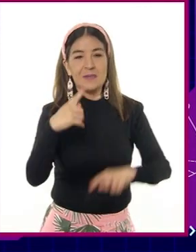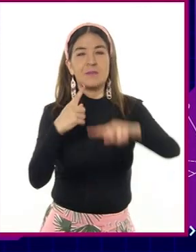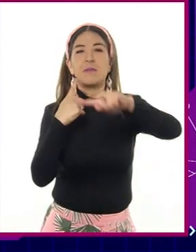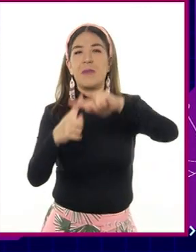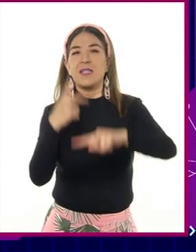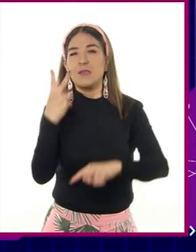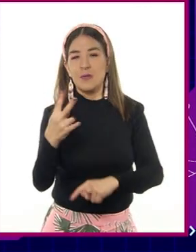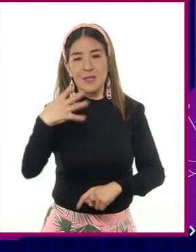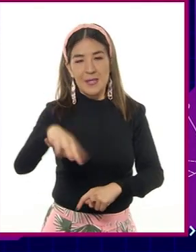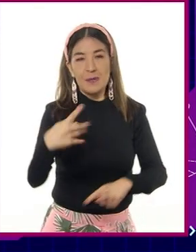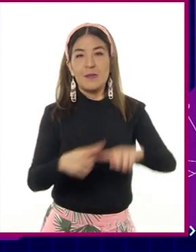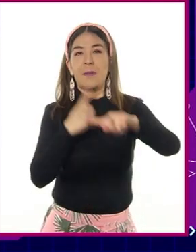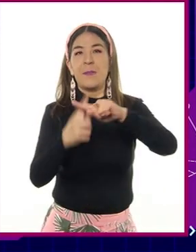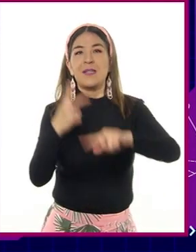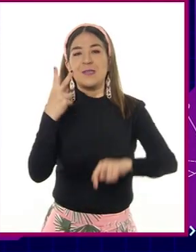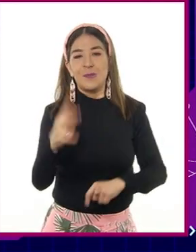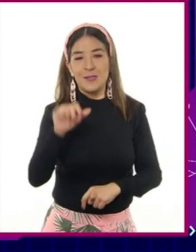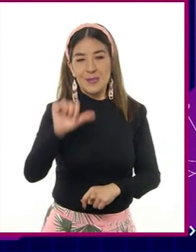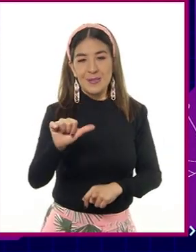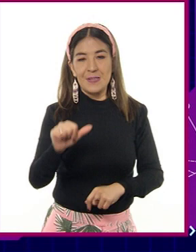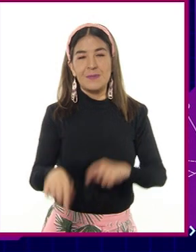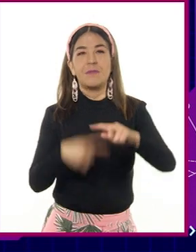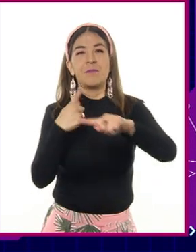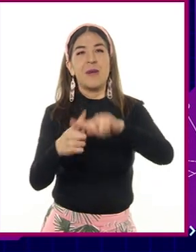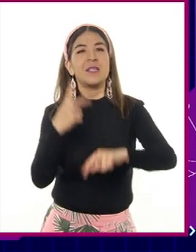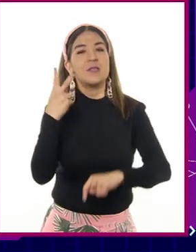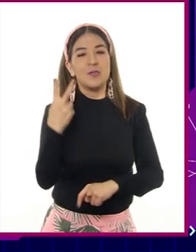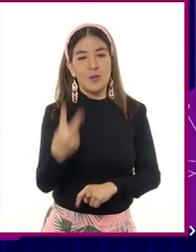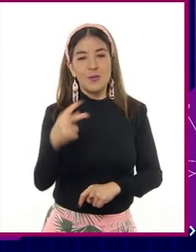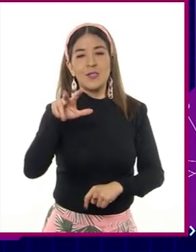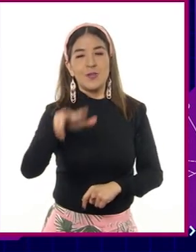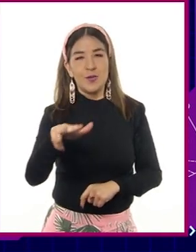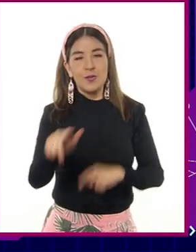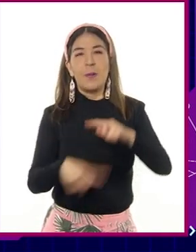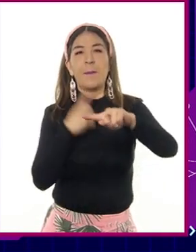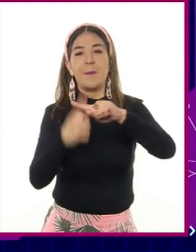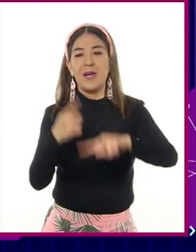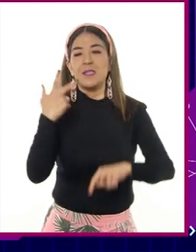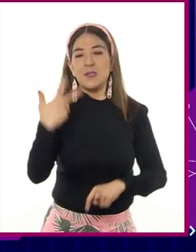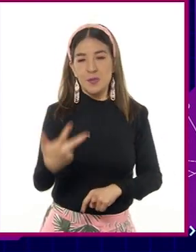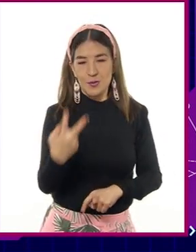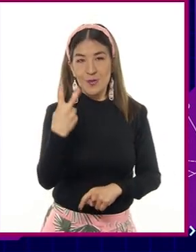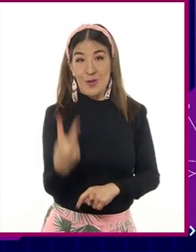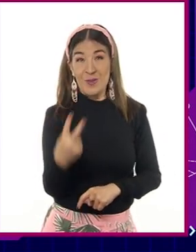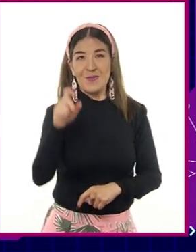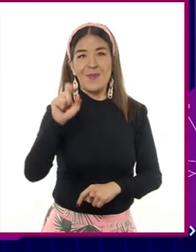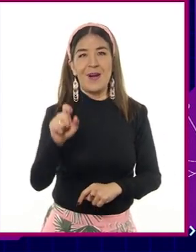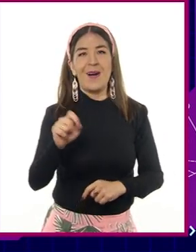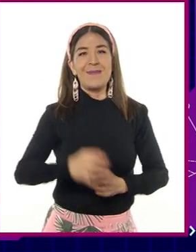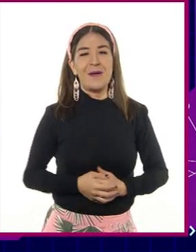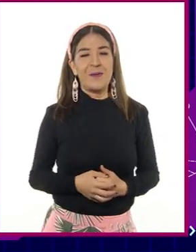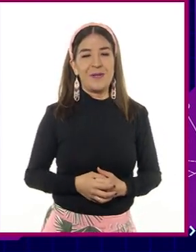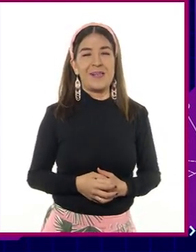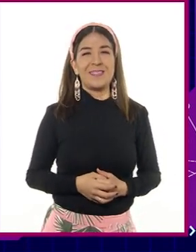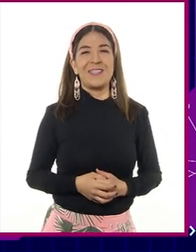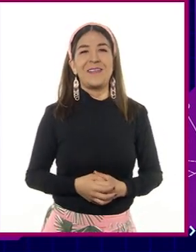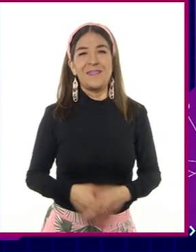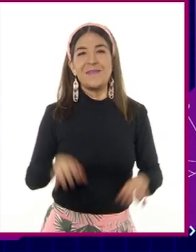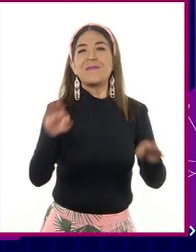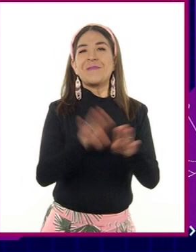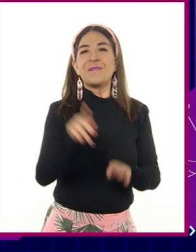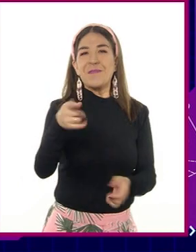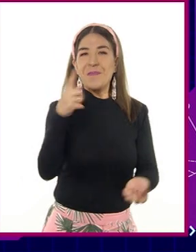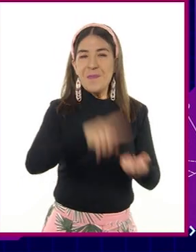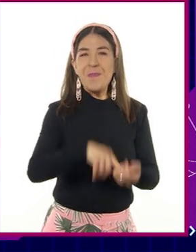más 2, 14, más 2, 16, más 2, 18, más 2, 20. Así que el término que ocupará